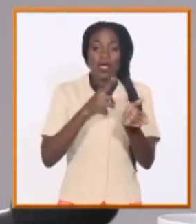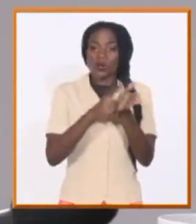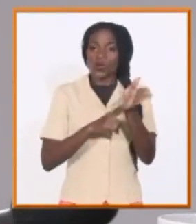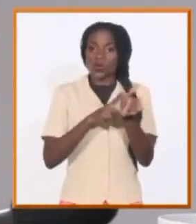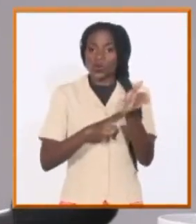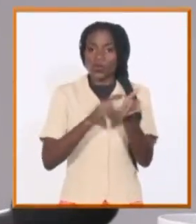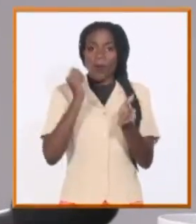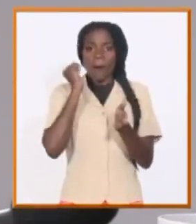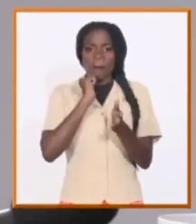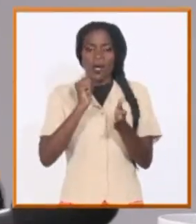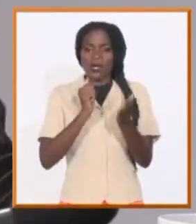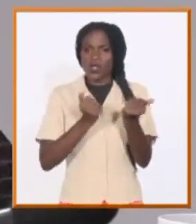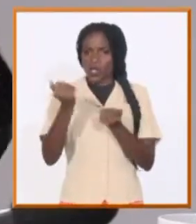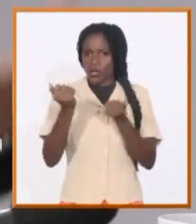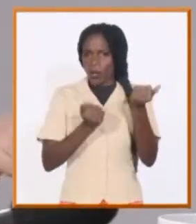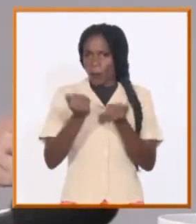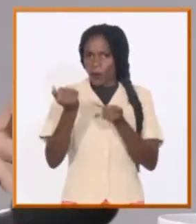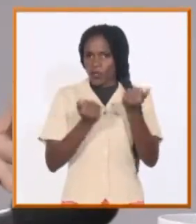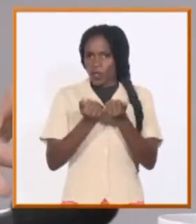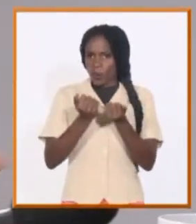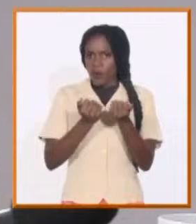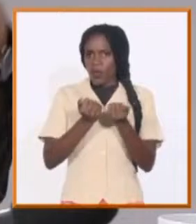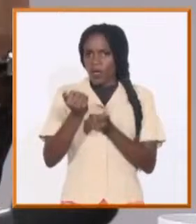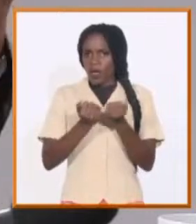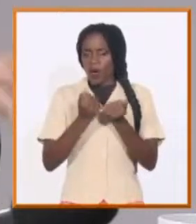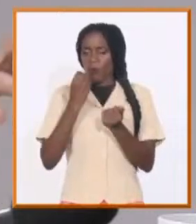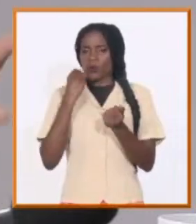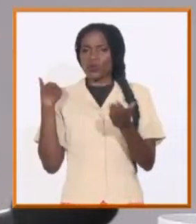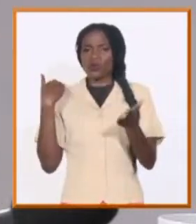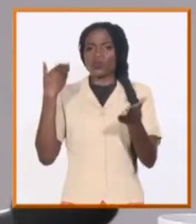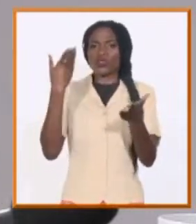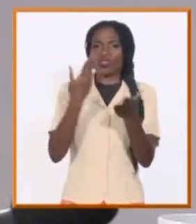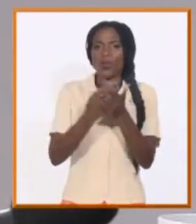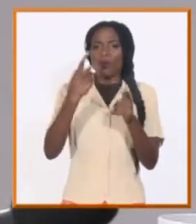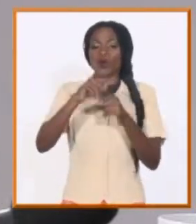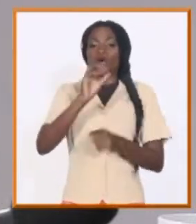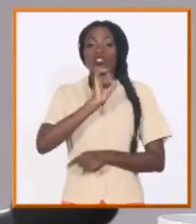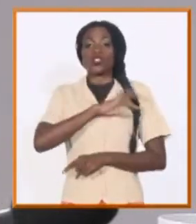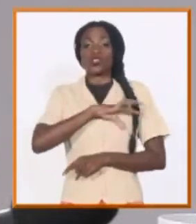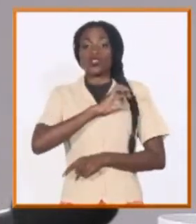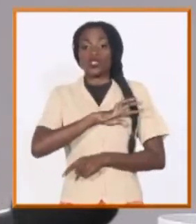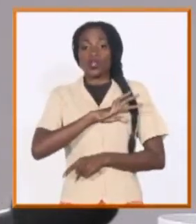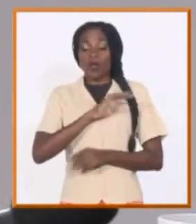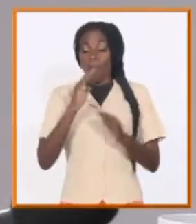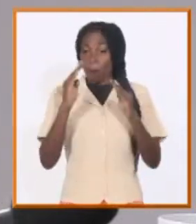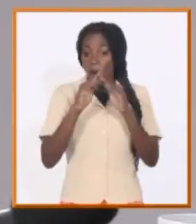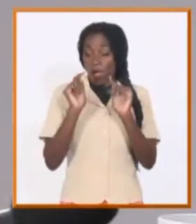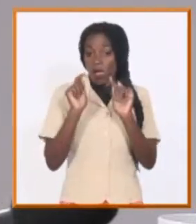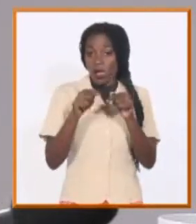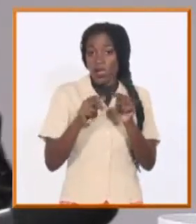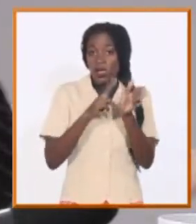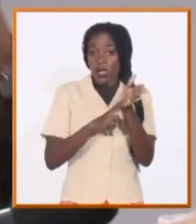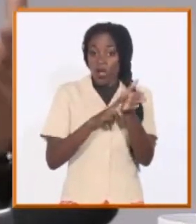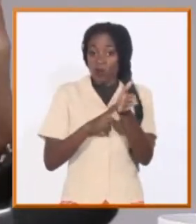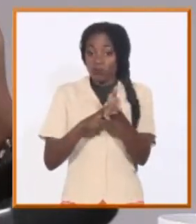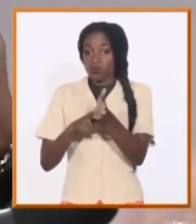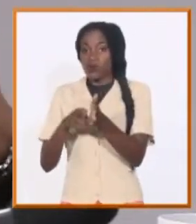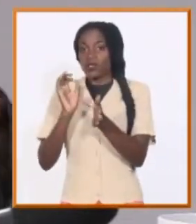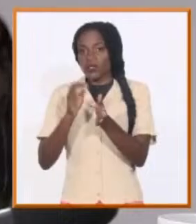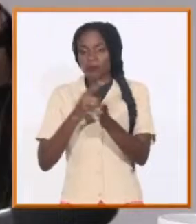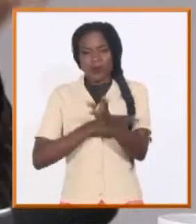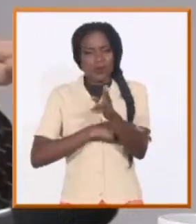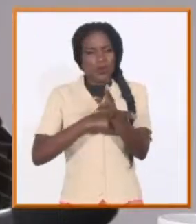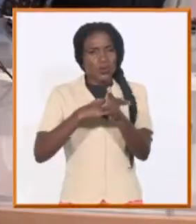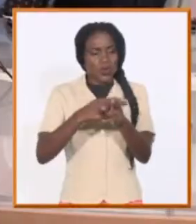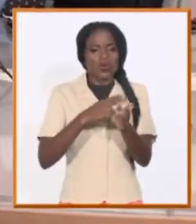un transporte, un sistema de transporte, sino que es prácticamente una tradición, porque los chilenos, como dice uno, viven a base de metro. La digitalización en